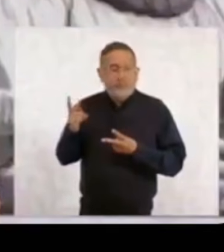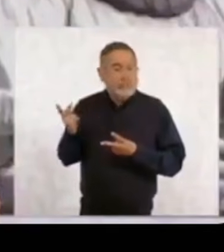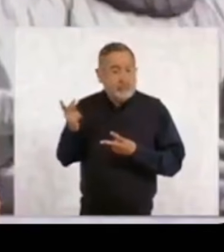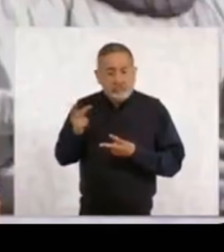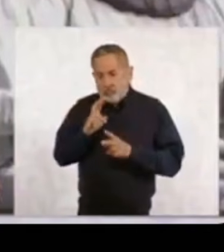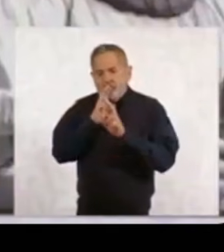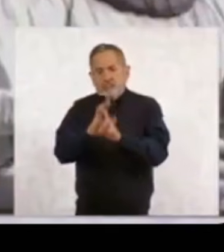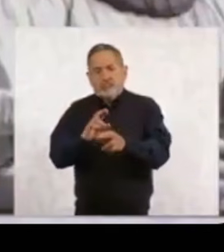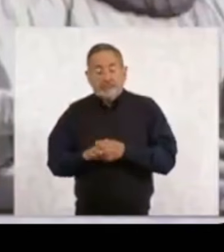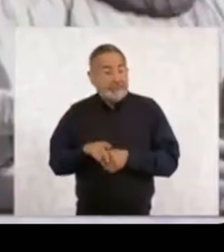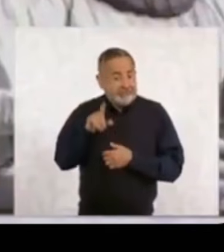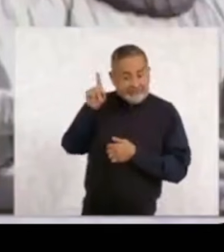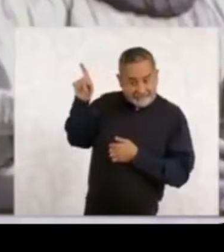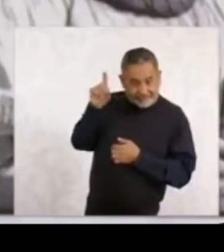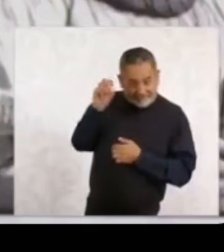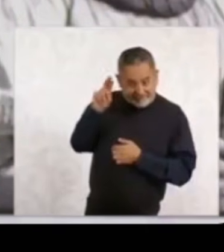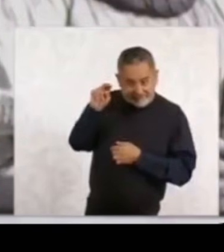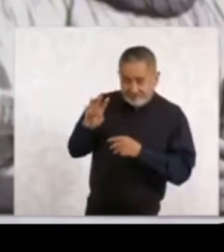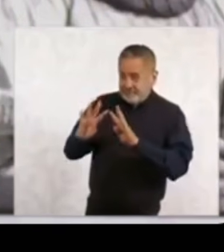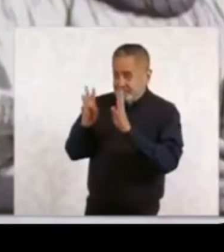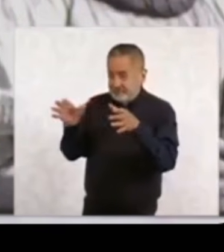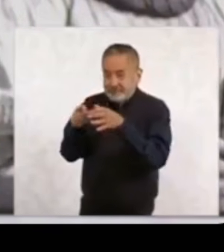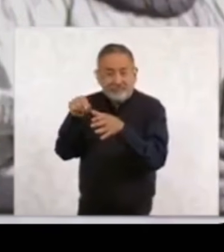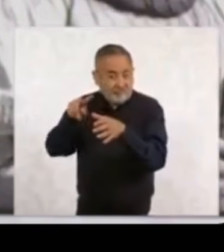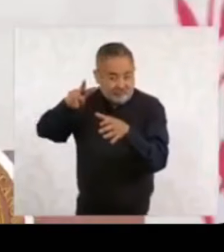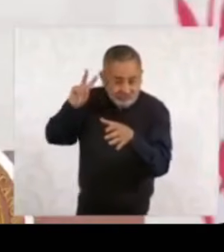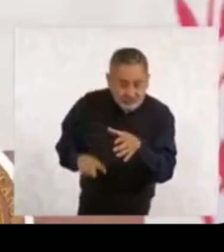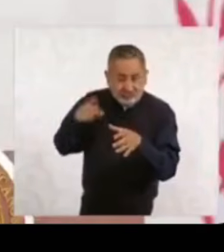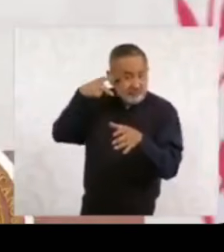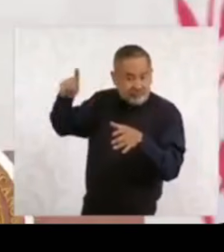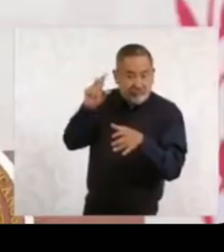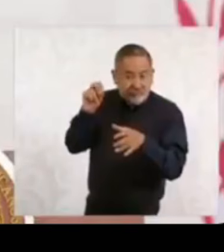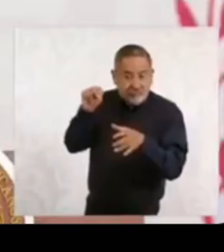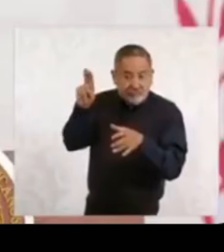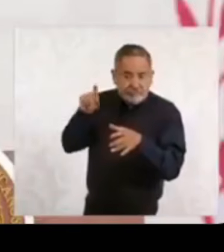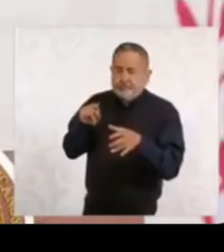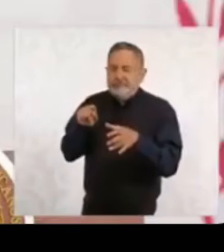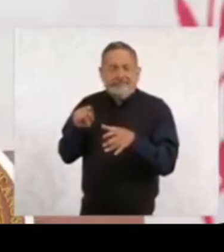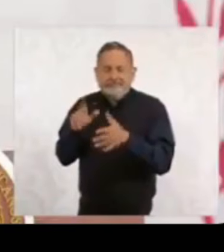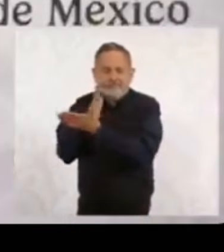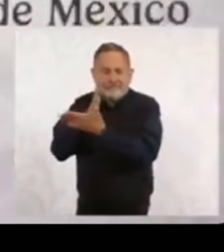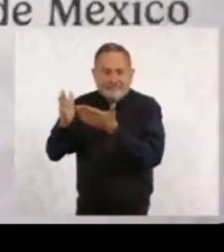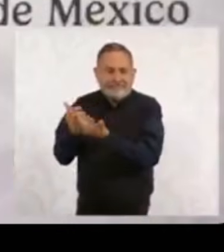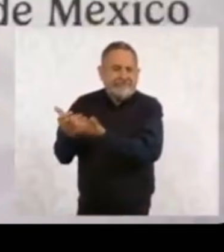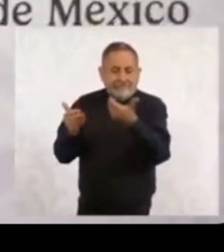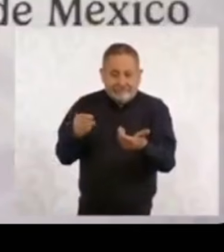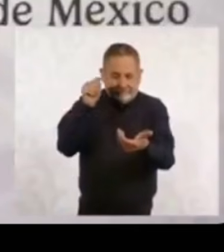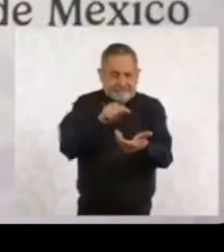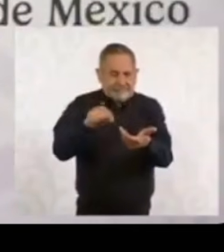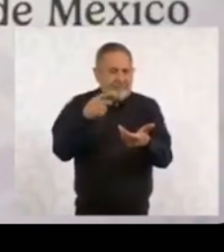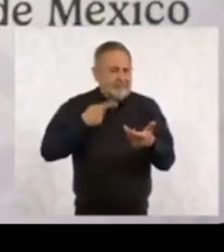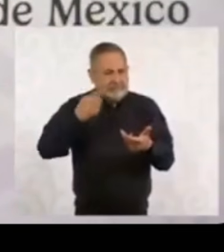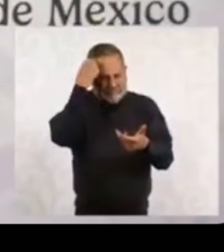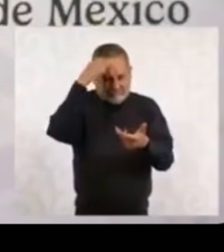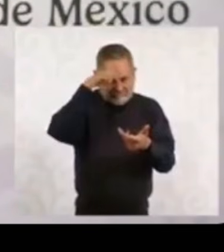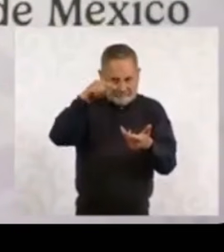al penalista César Gutiérrez Priego, donde analizan el informe de una organización